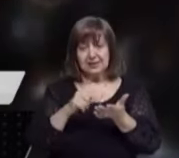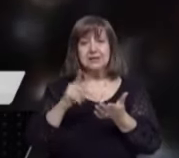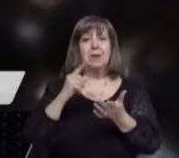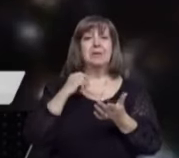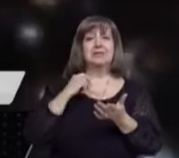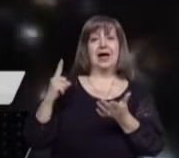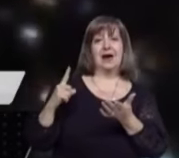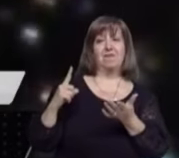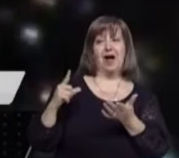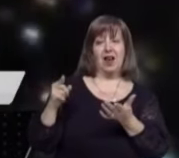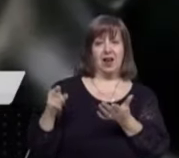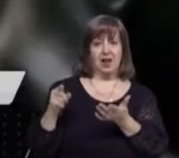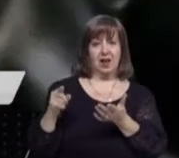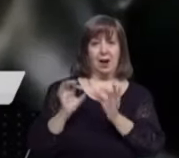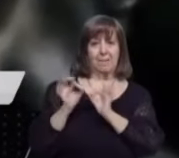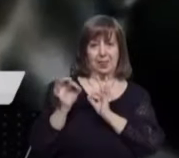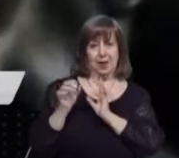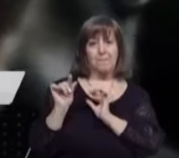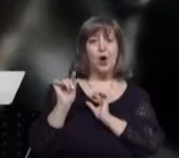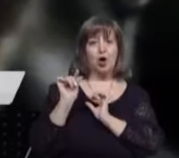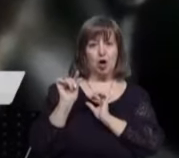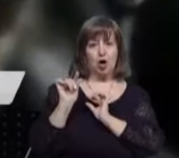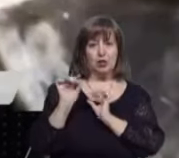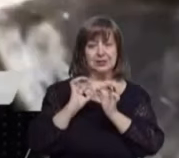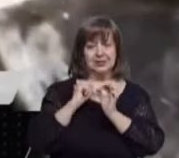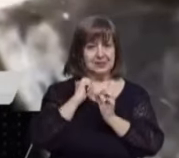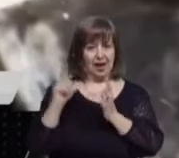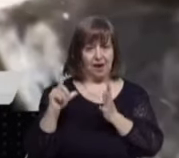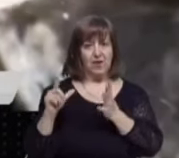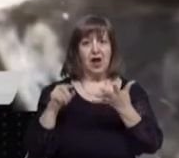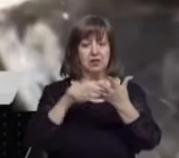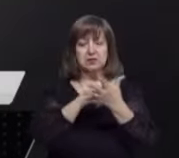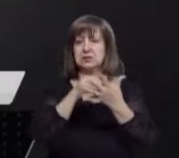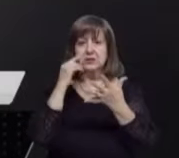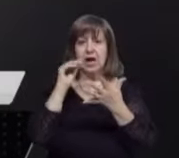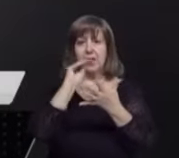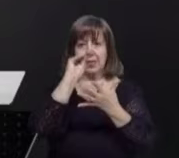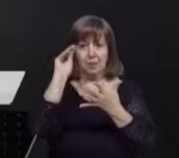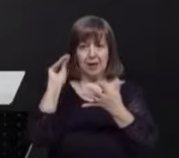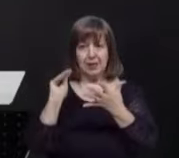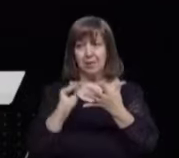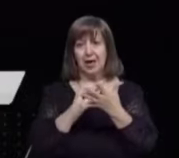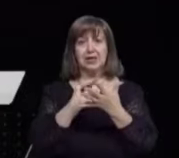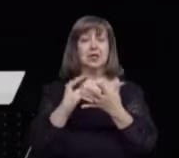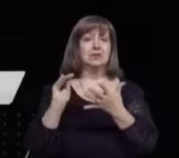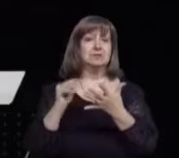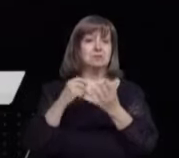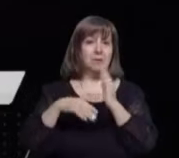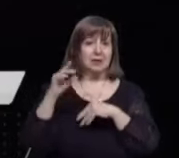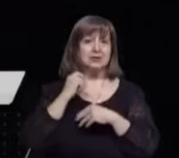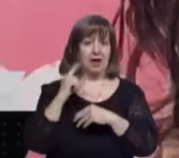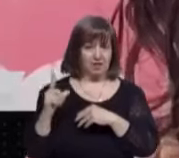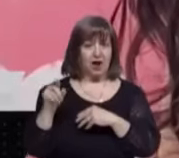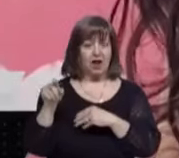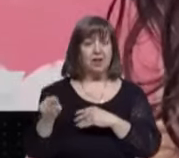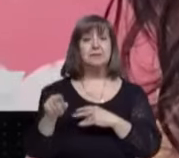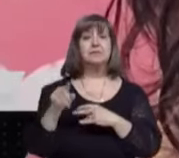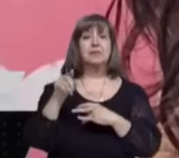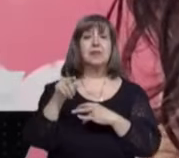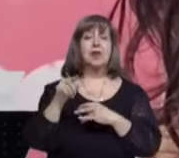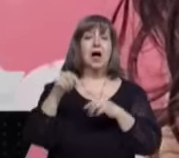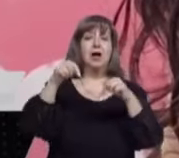San Rafael. No todo el departamento de San Rafael, pero sí tenemos más casos en la ciudad de San Rafael. Hasta ahora